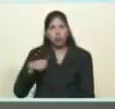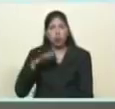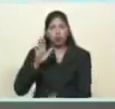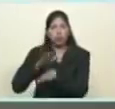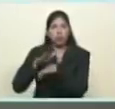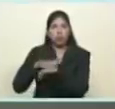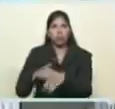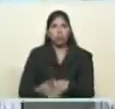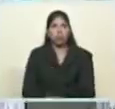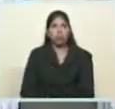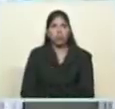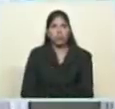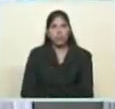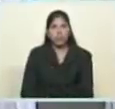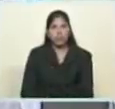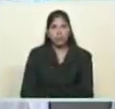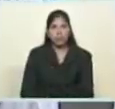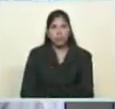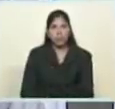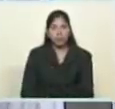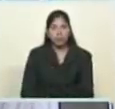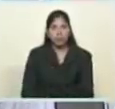anuncio.